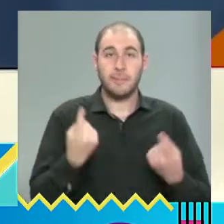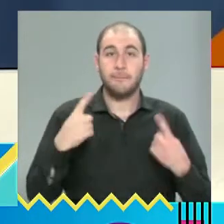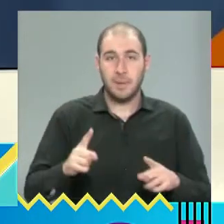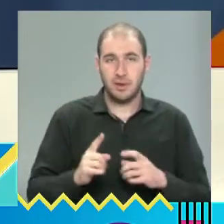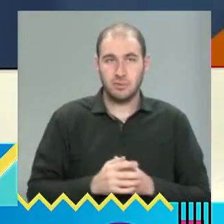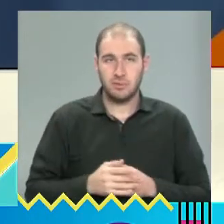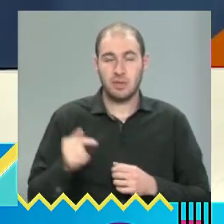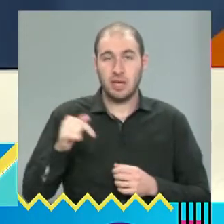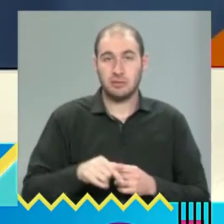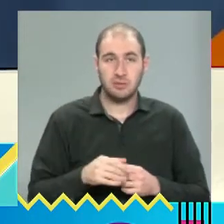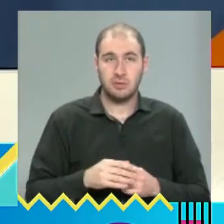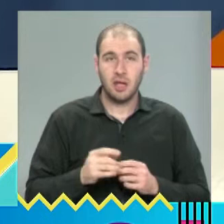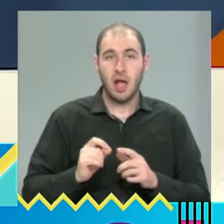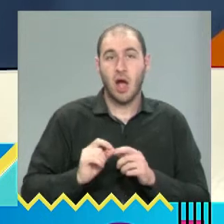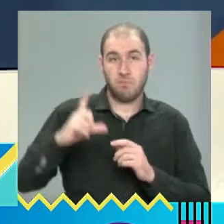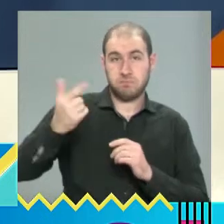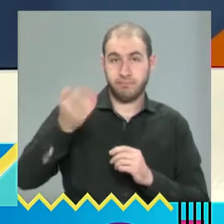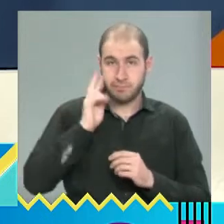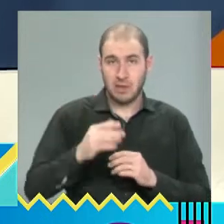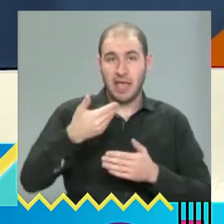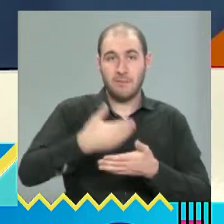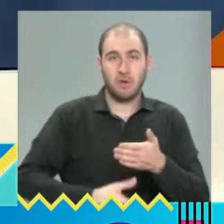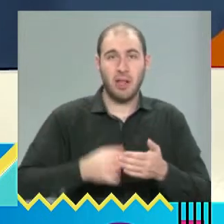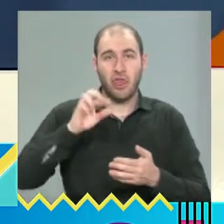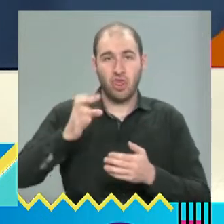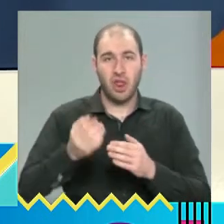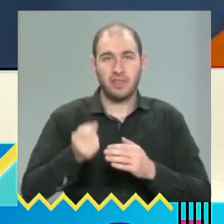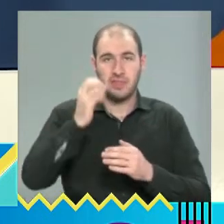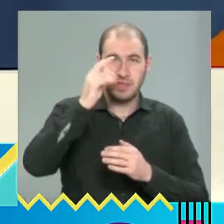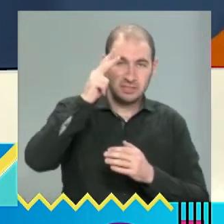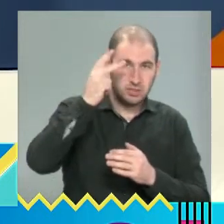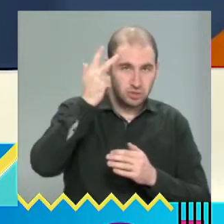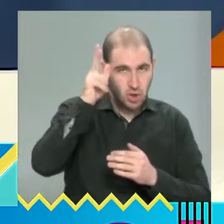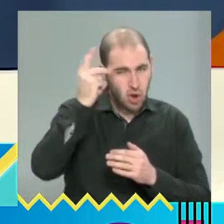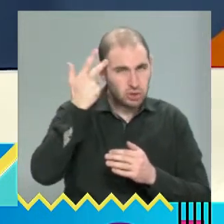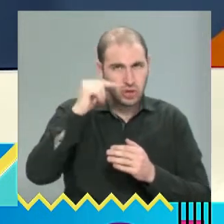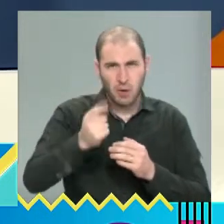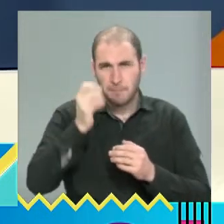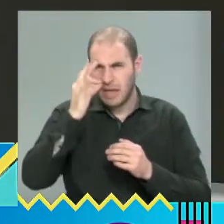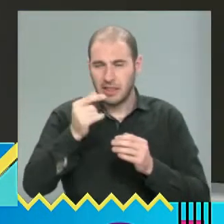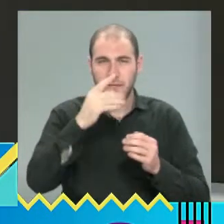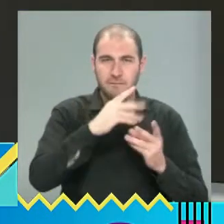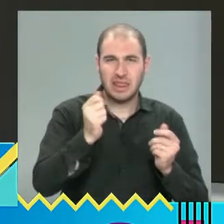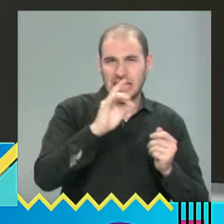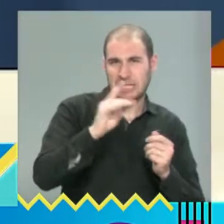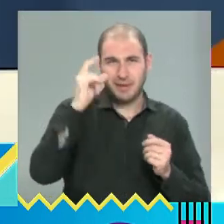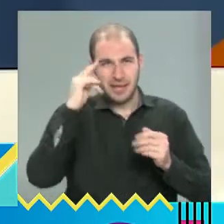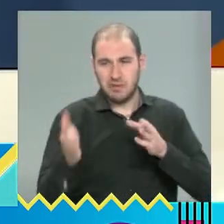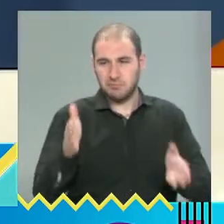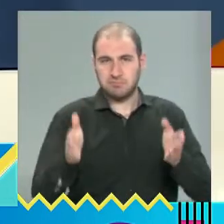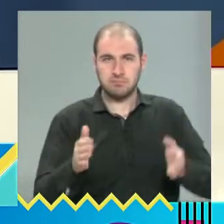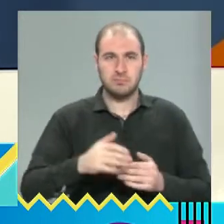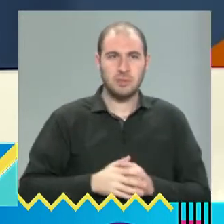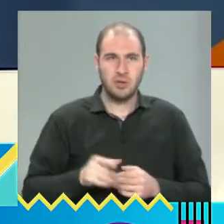eso originó el salto ese que veíamos recién en el informe del dólar de 18 a 20, creo que fue entre fin de diciembre y enero, cuando todos